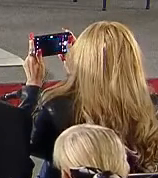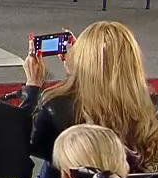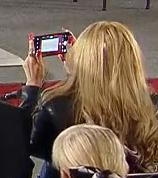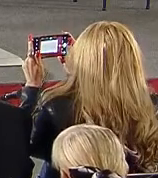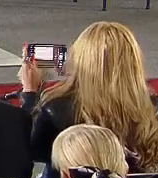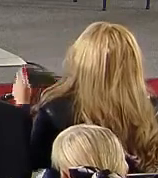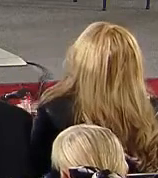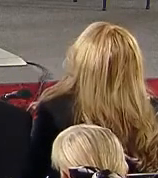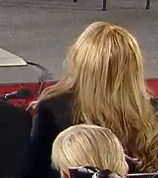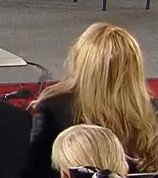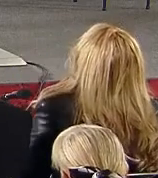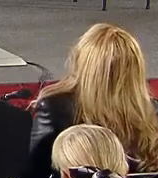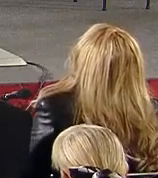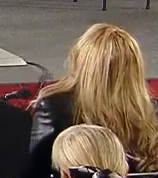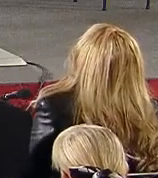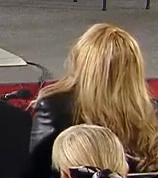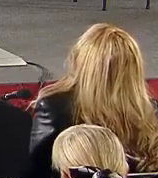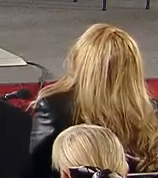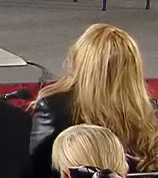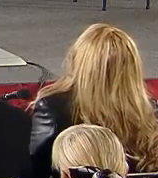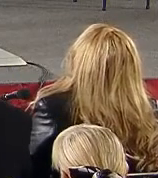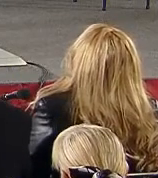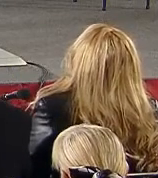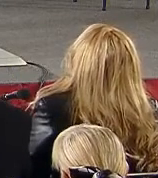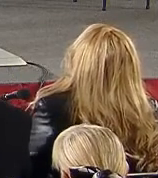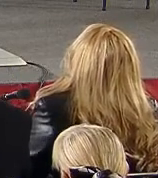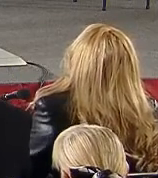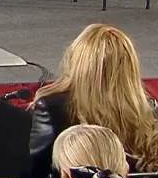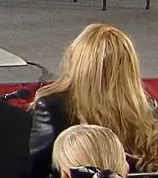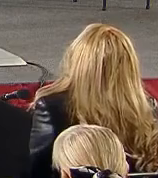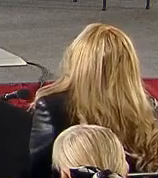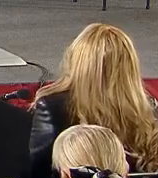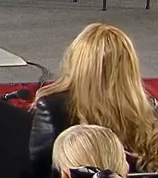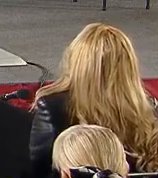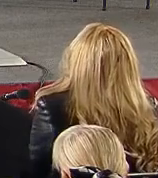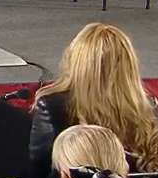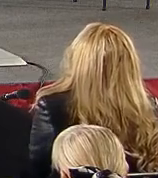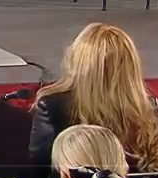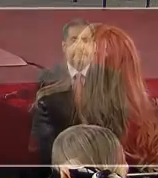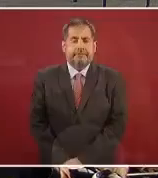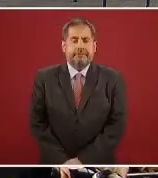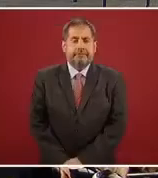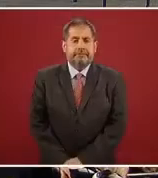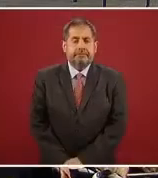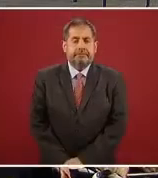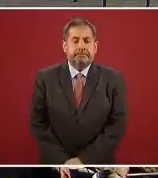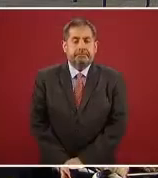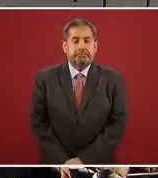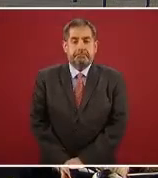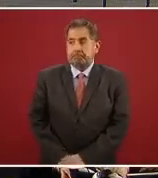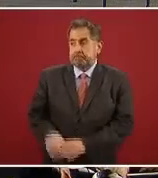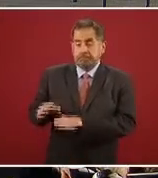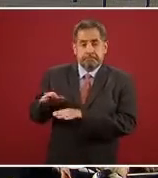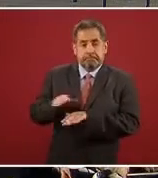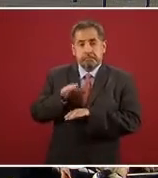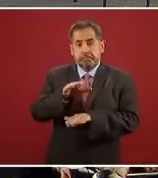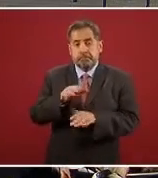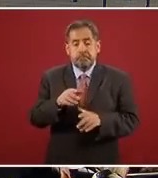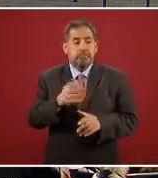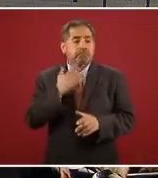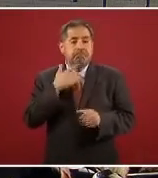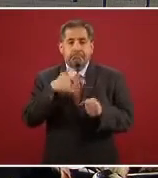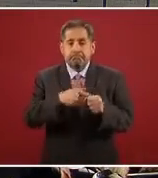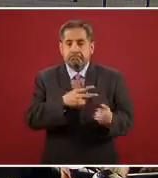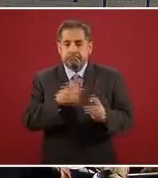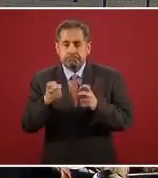más robo de hidrocarburos, en donde se generan, adelante por favor, a partir de la